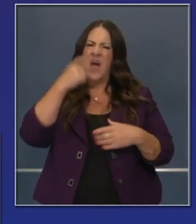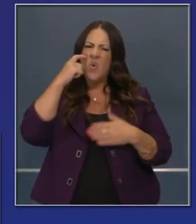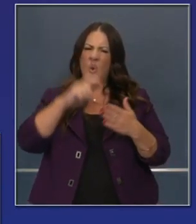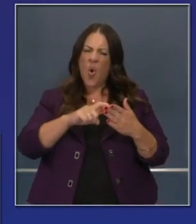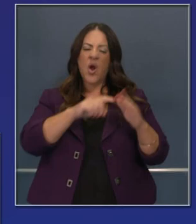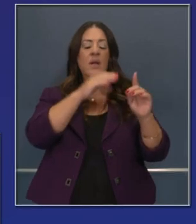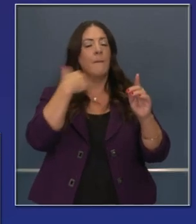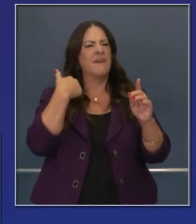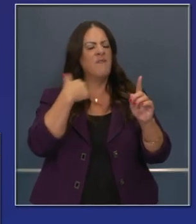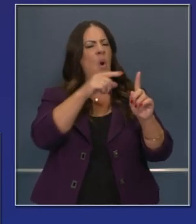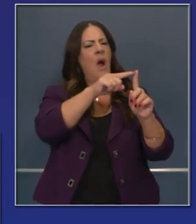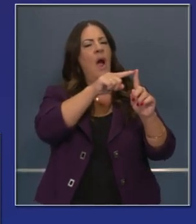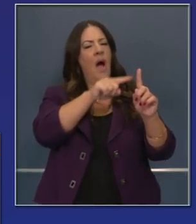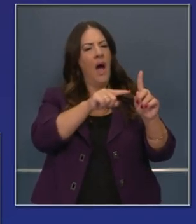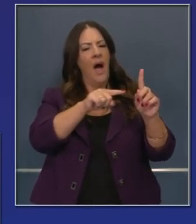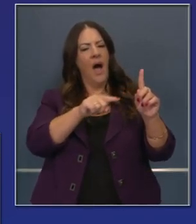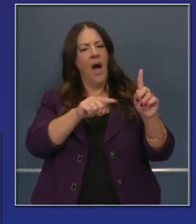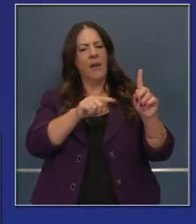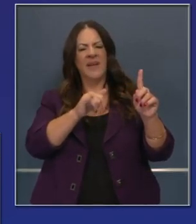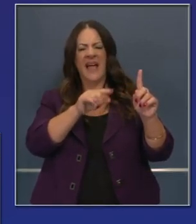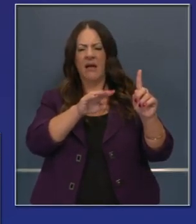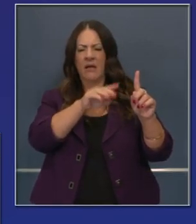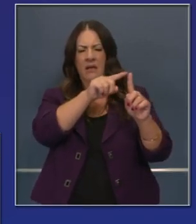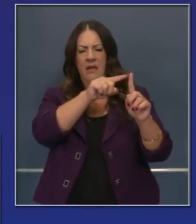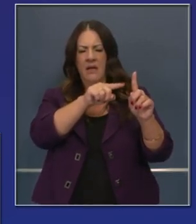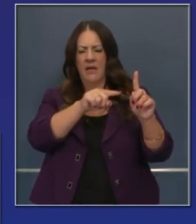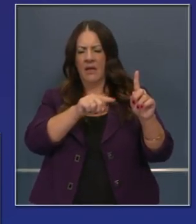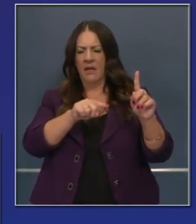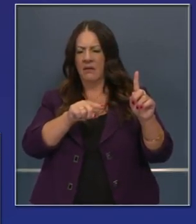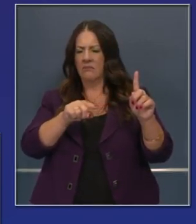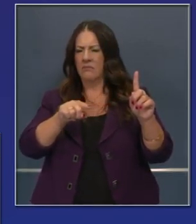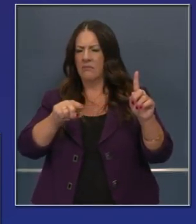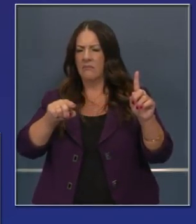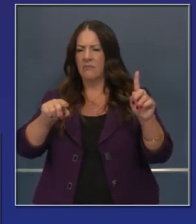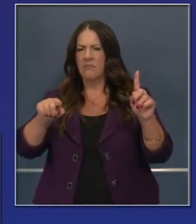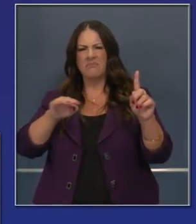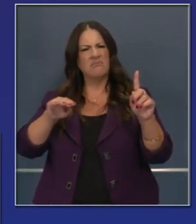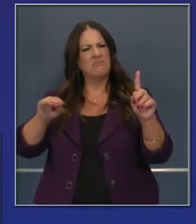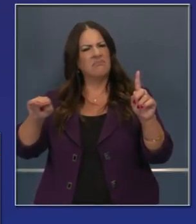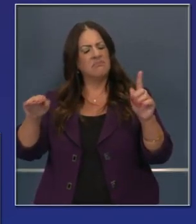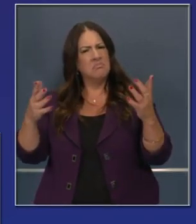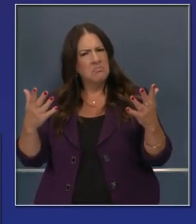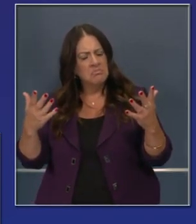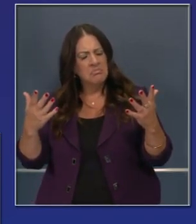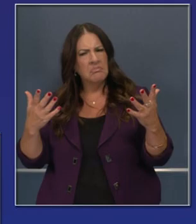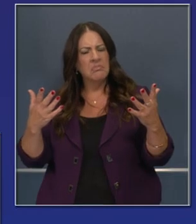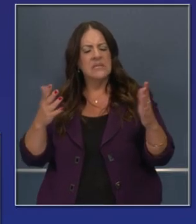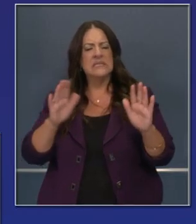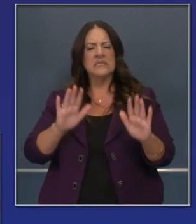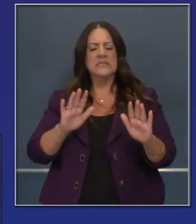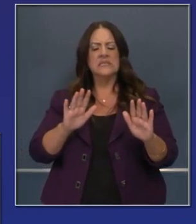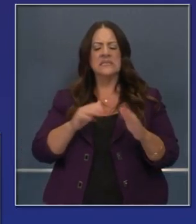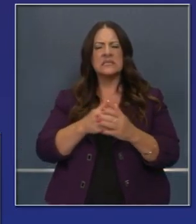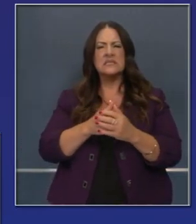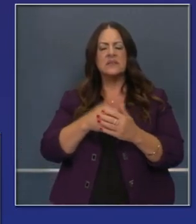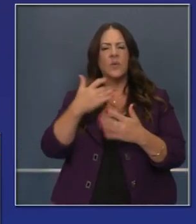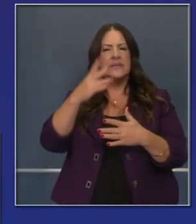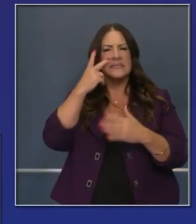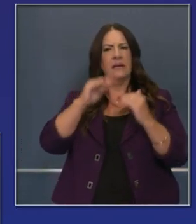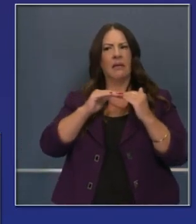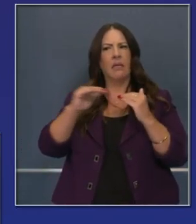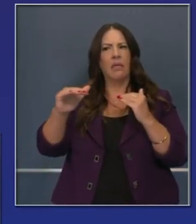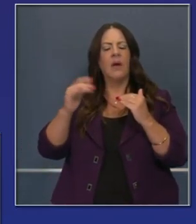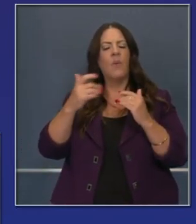comenzando a menguar. Están comenzando a llegar a una mesa respecto al número de casos. Lo que nos preocupa no es